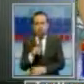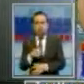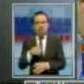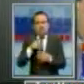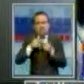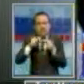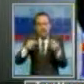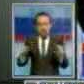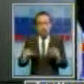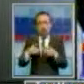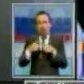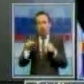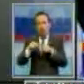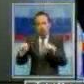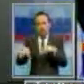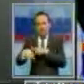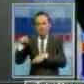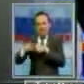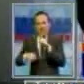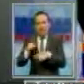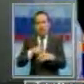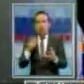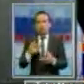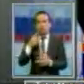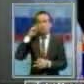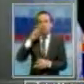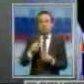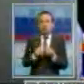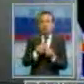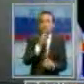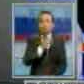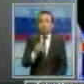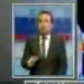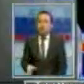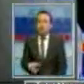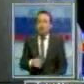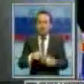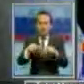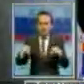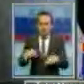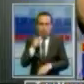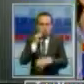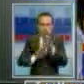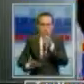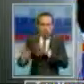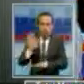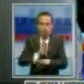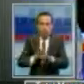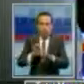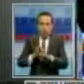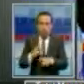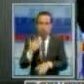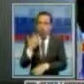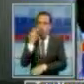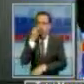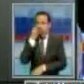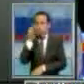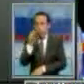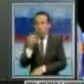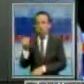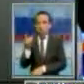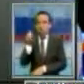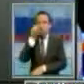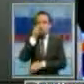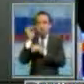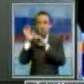hectáreas particulares. Lo que queremos saber es qué va a pasar con el resto de la gente, porque las áreas de conservación son atractivas, traen turismo, te aseguran